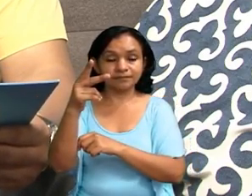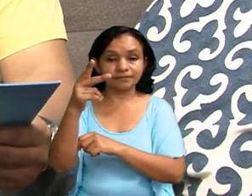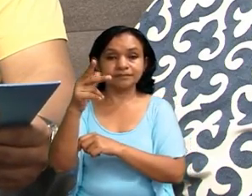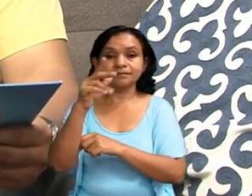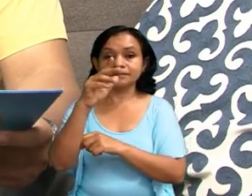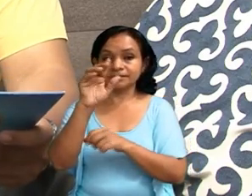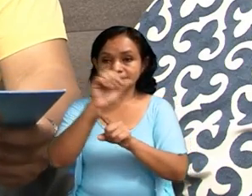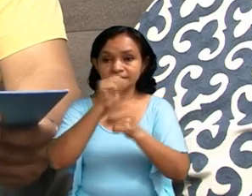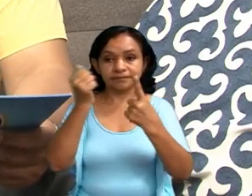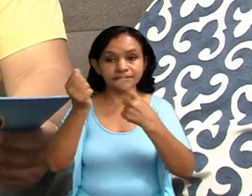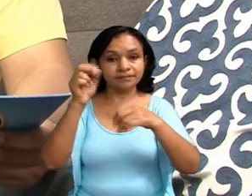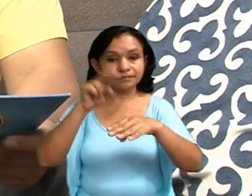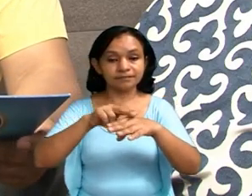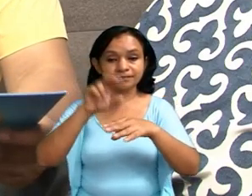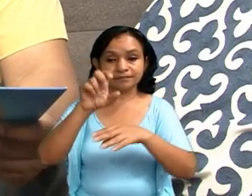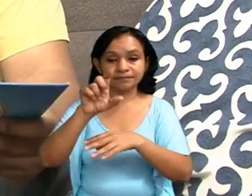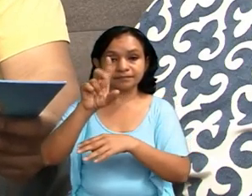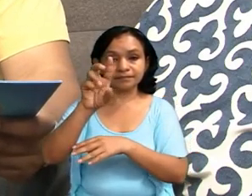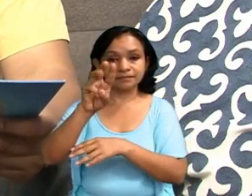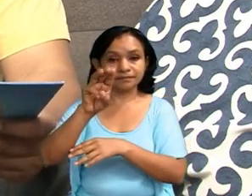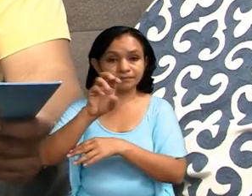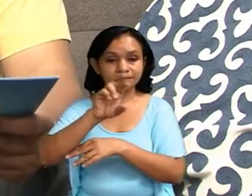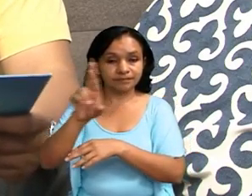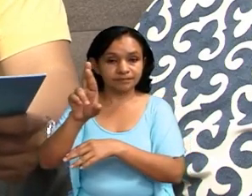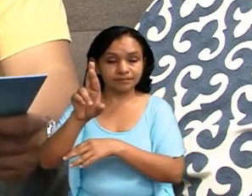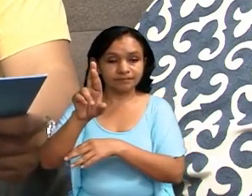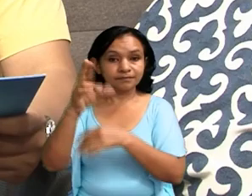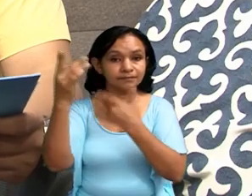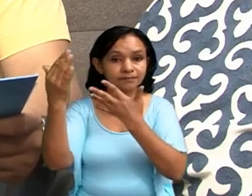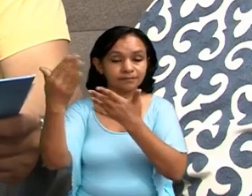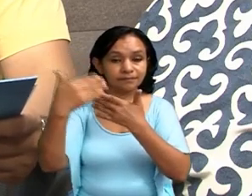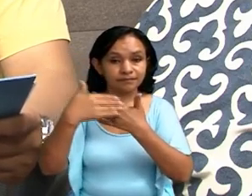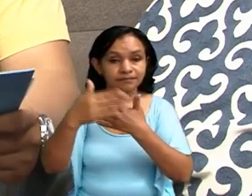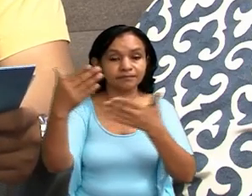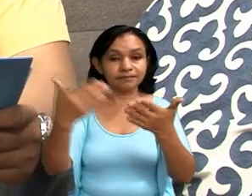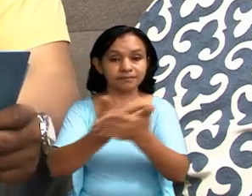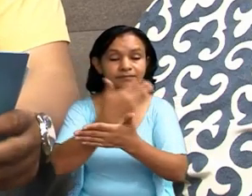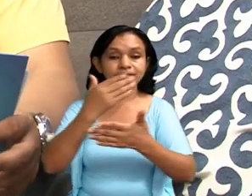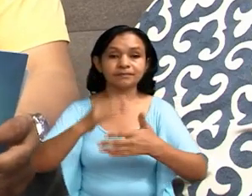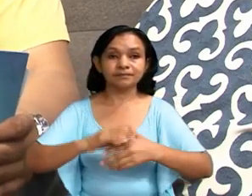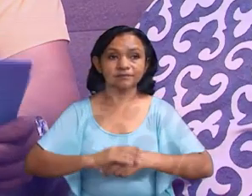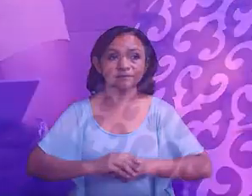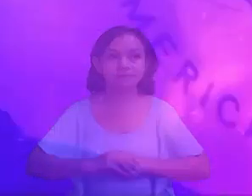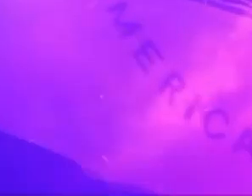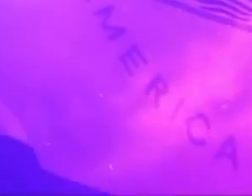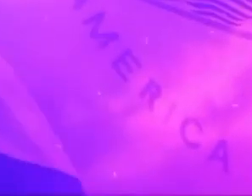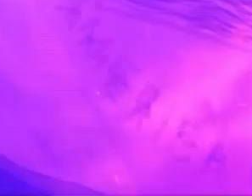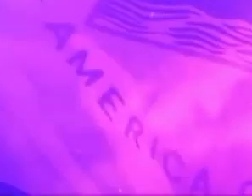canal de la Asamblea Nacional. Estuvo con ustedes Elmer Marcia y les esperamos en una nueva edición.